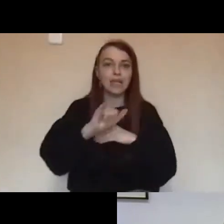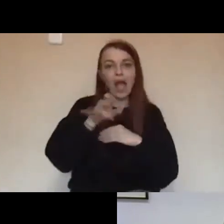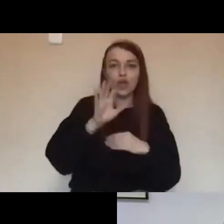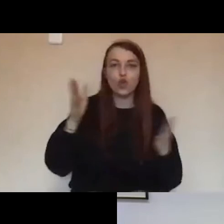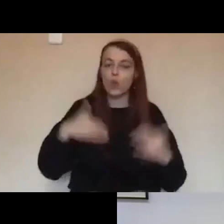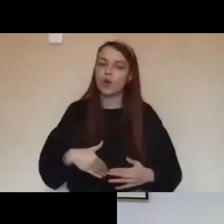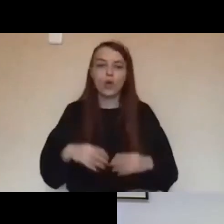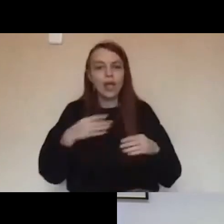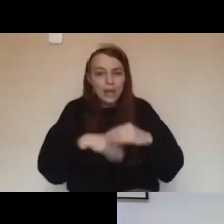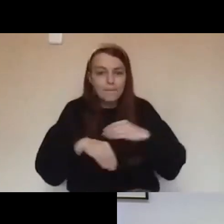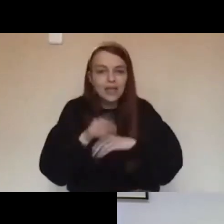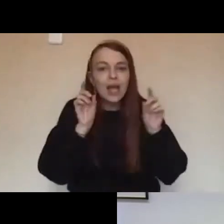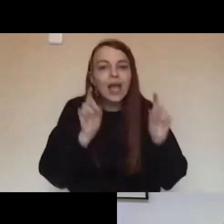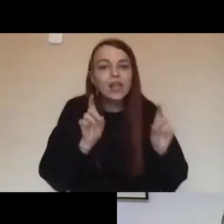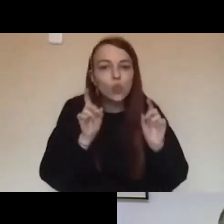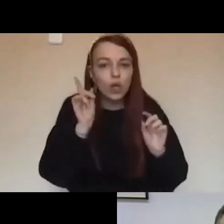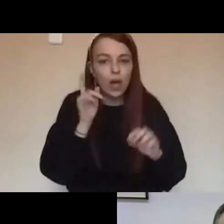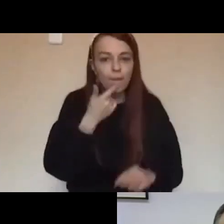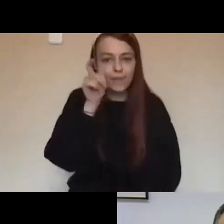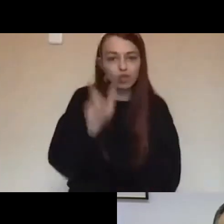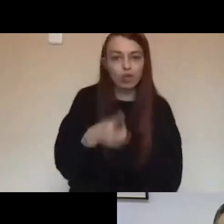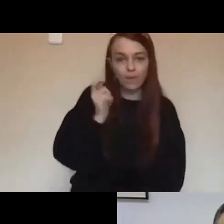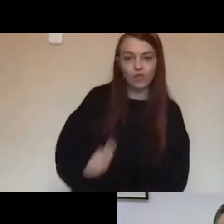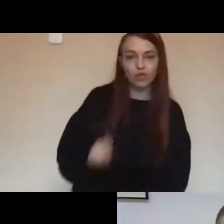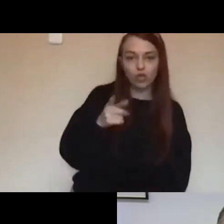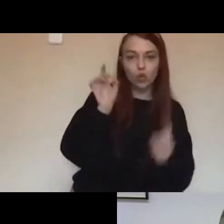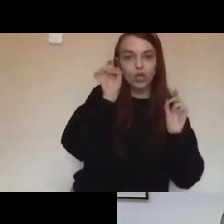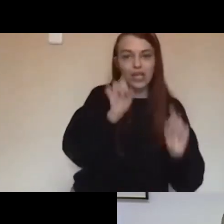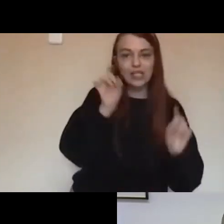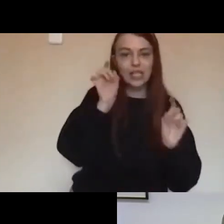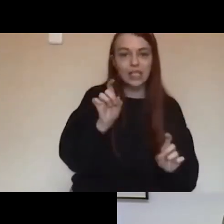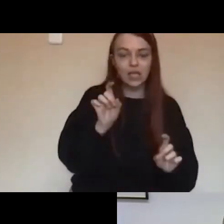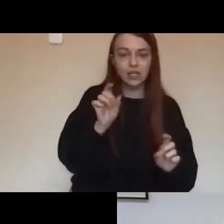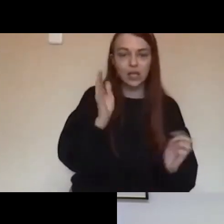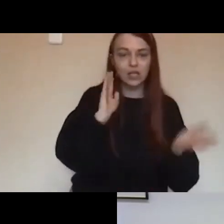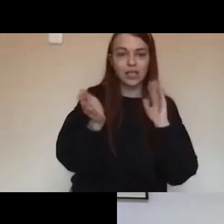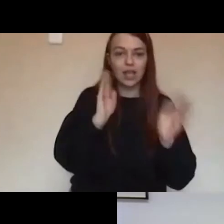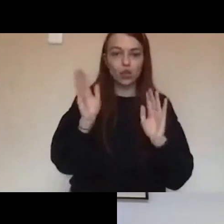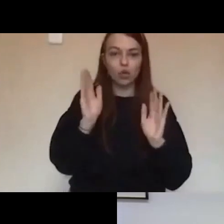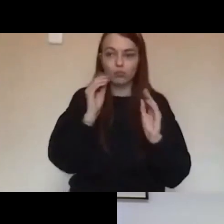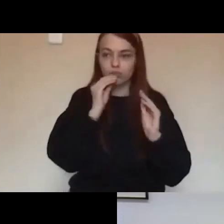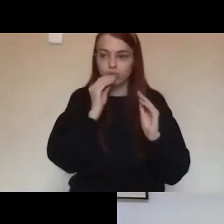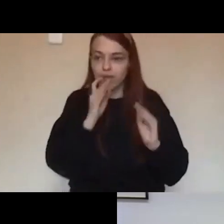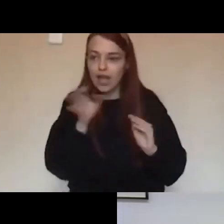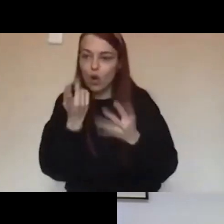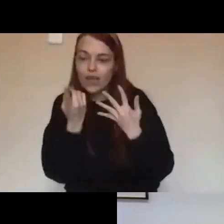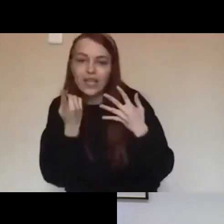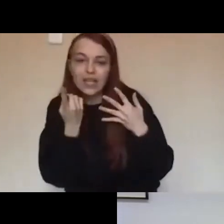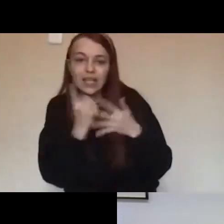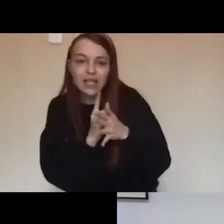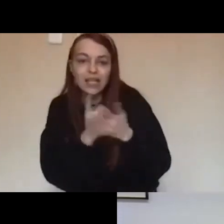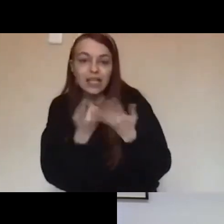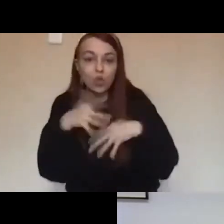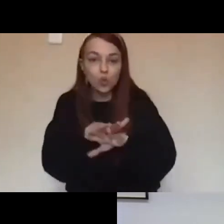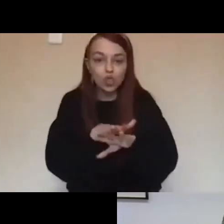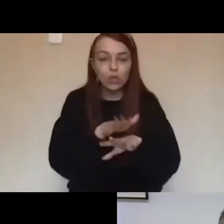se educa. Tú a un profesional le enseñas a tener un trato inclusivo con la gente o a diferenciar entre personas